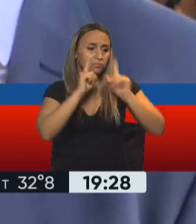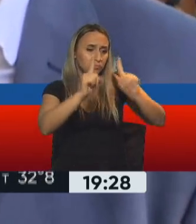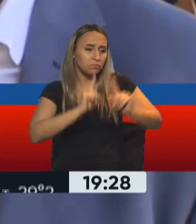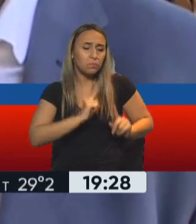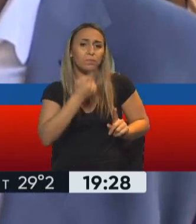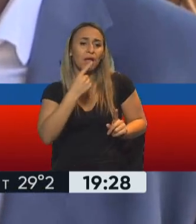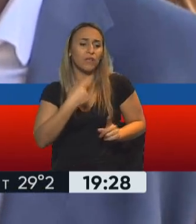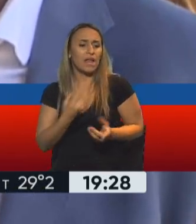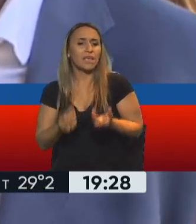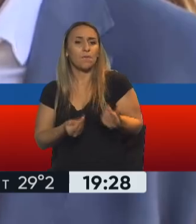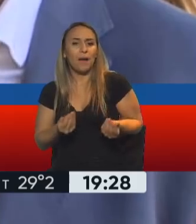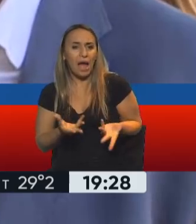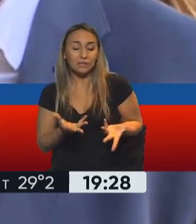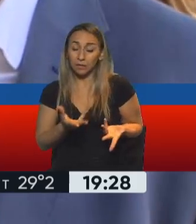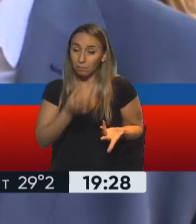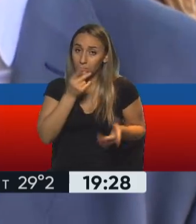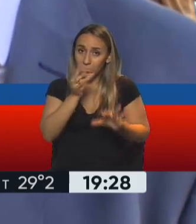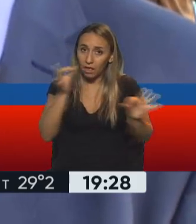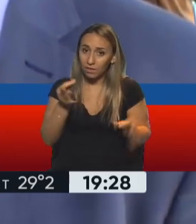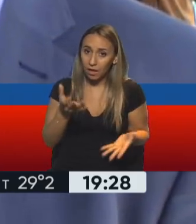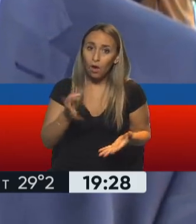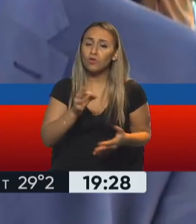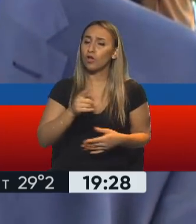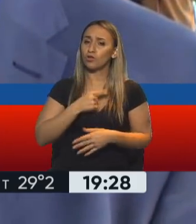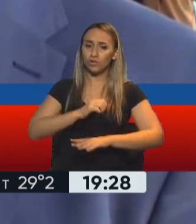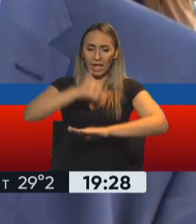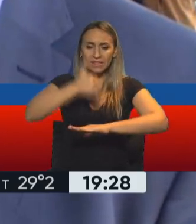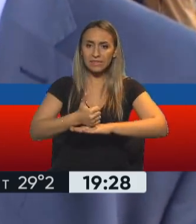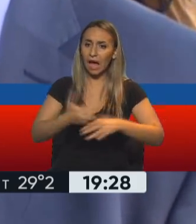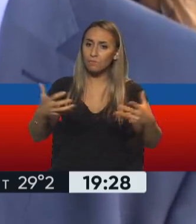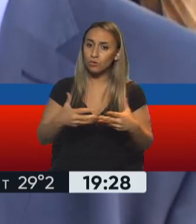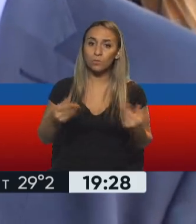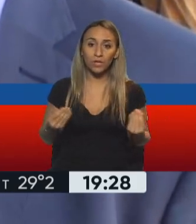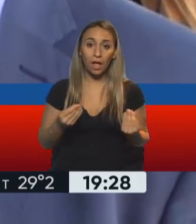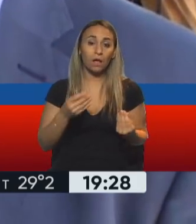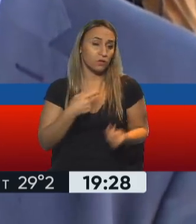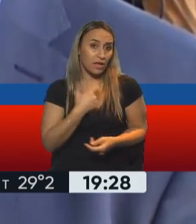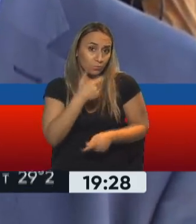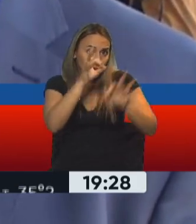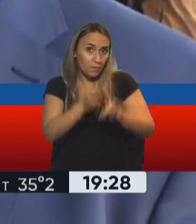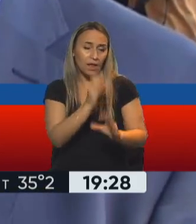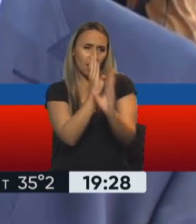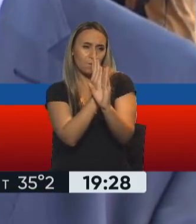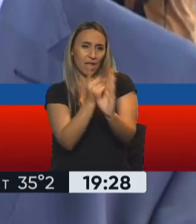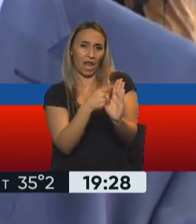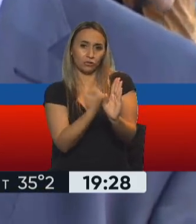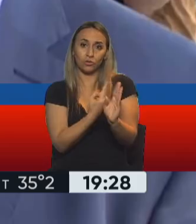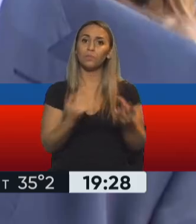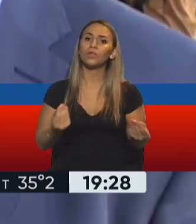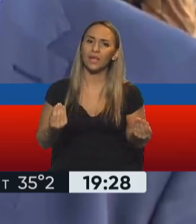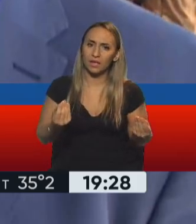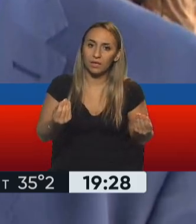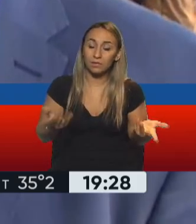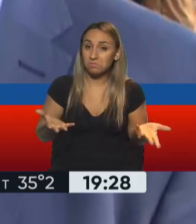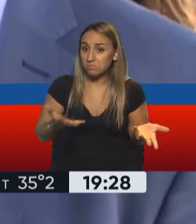qué estábamos acá, por qué nos espiaron. Y la verdad